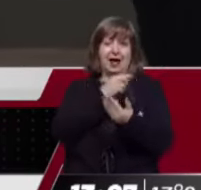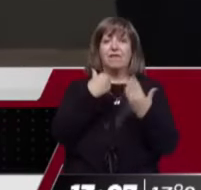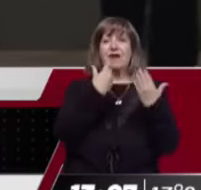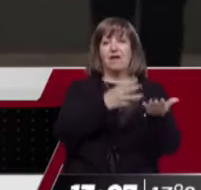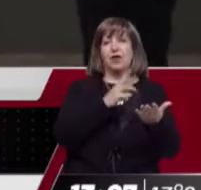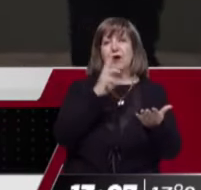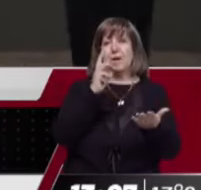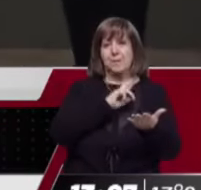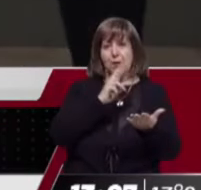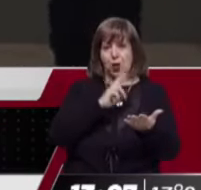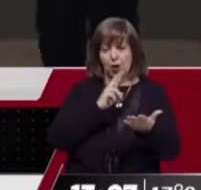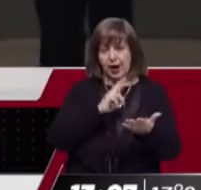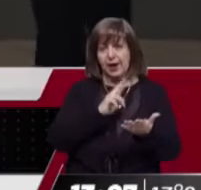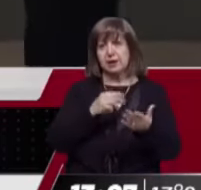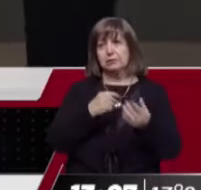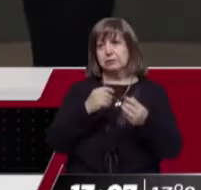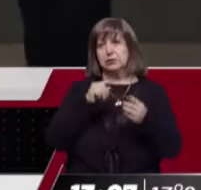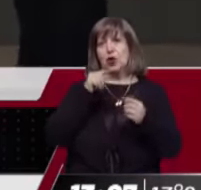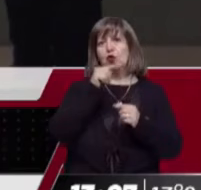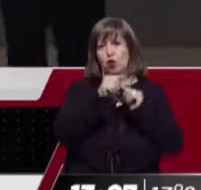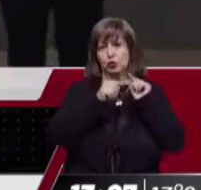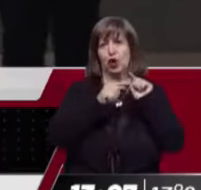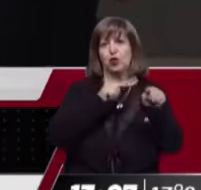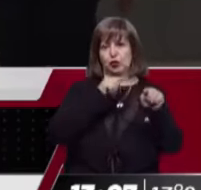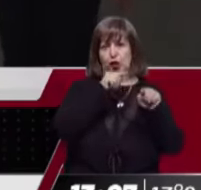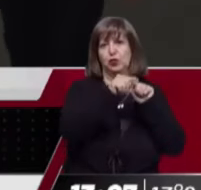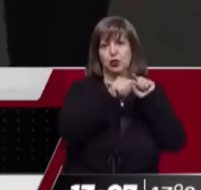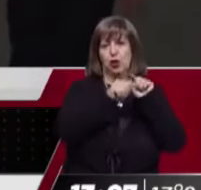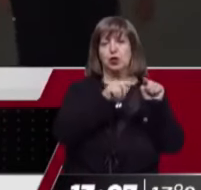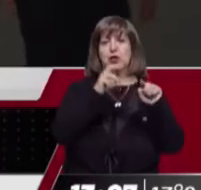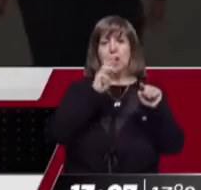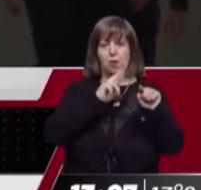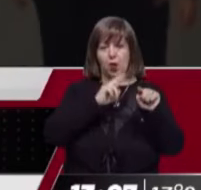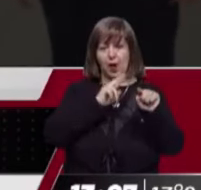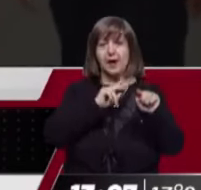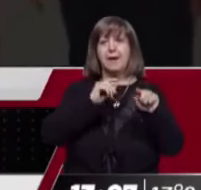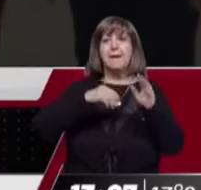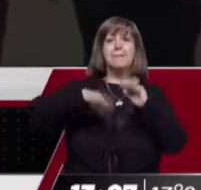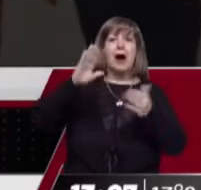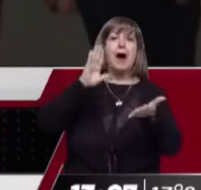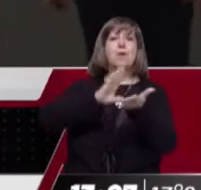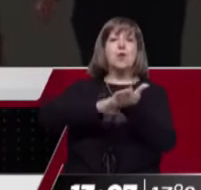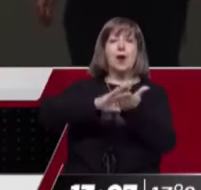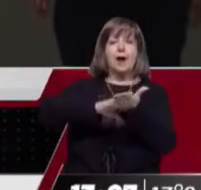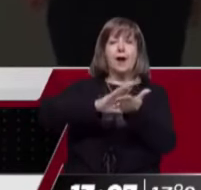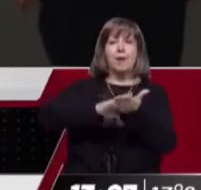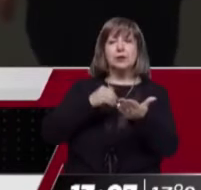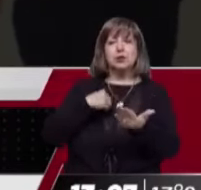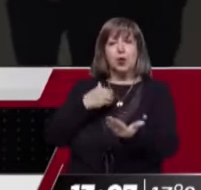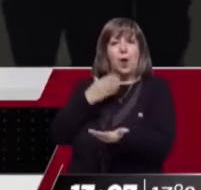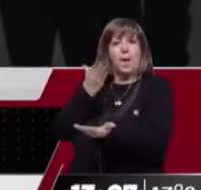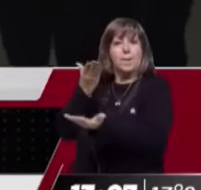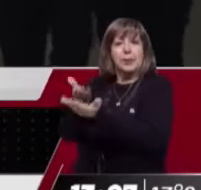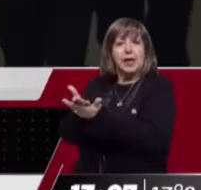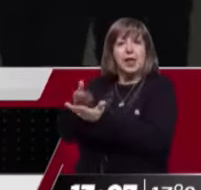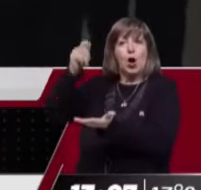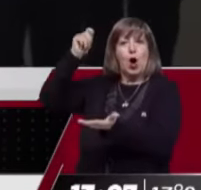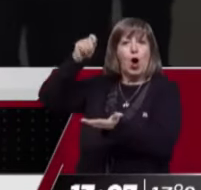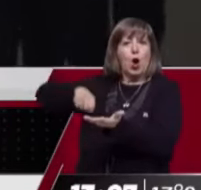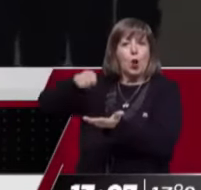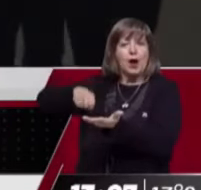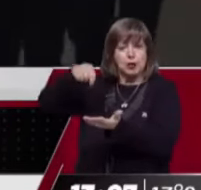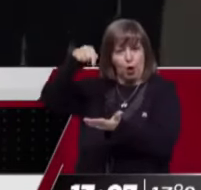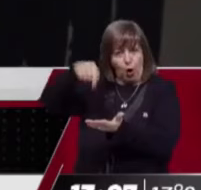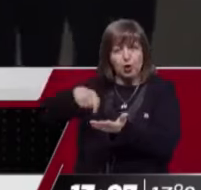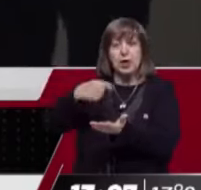persona totalmente influenciable. Todos estos elementos, más las pruebas rendidas en la causa, es lo que ha motivado a esta defensa solicitar